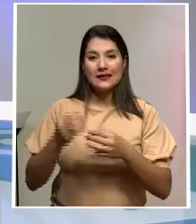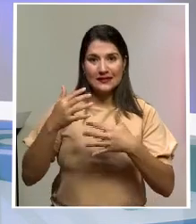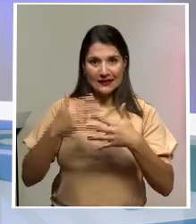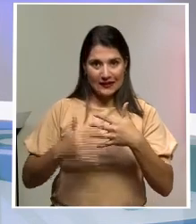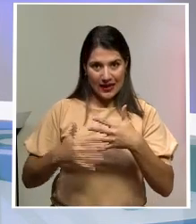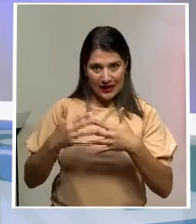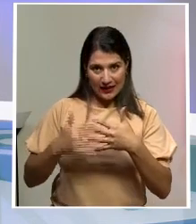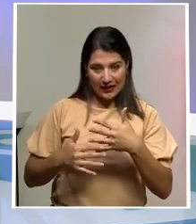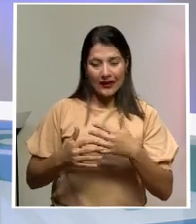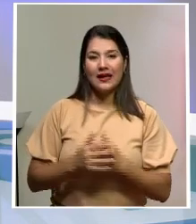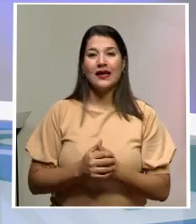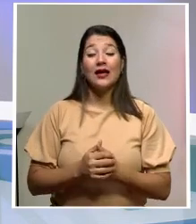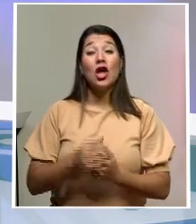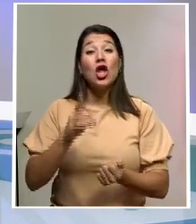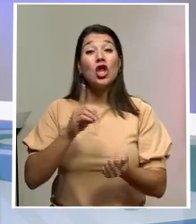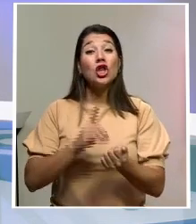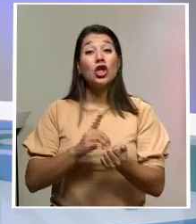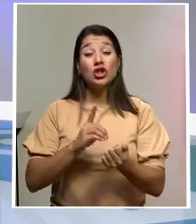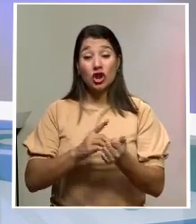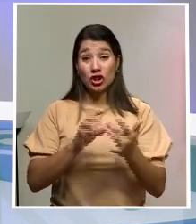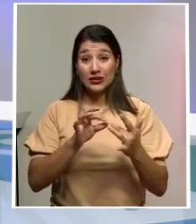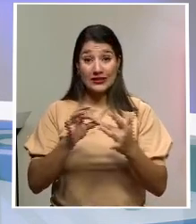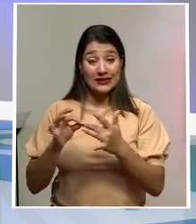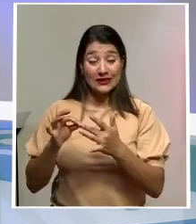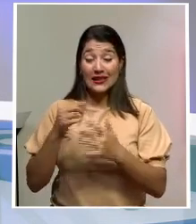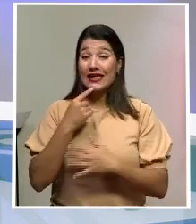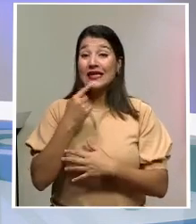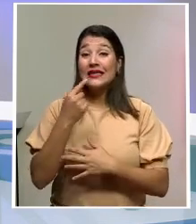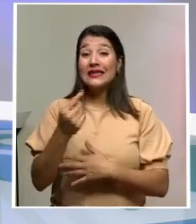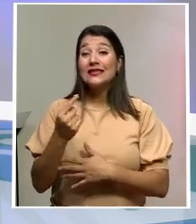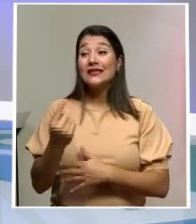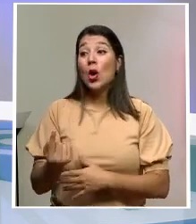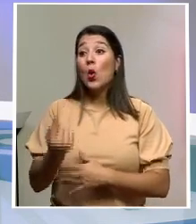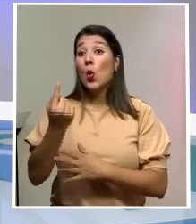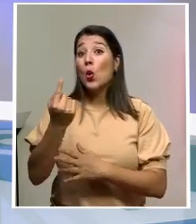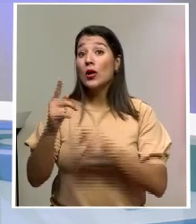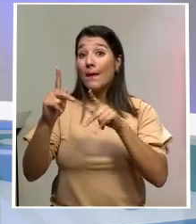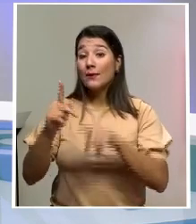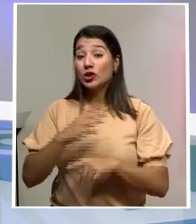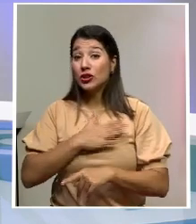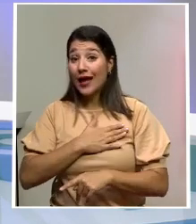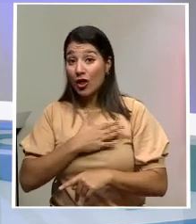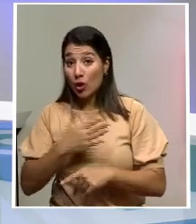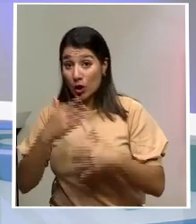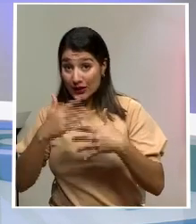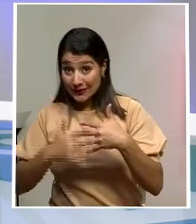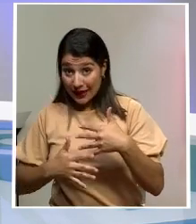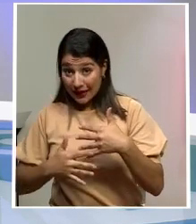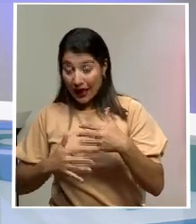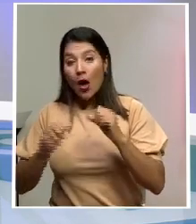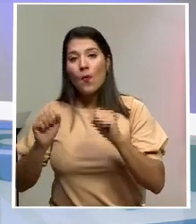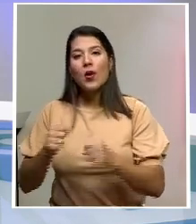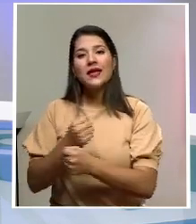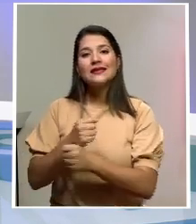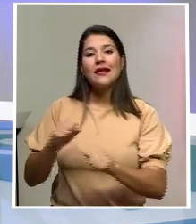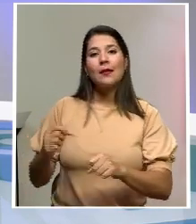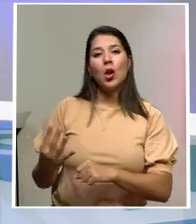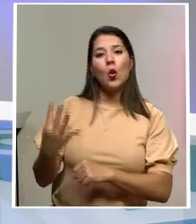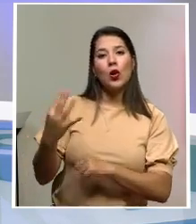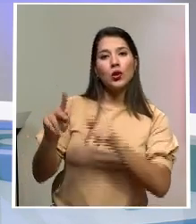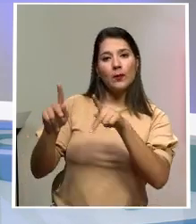Los médicos especialistas señalan que un solo donante puede salvar con su sangre a 4